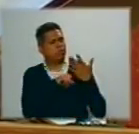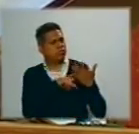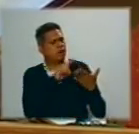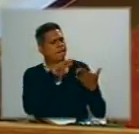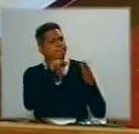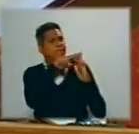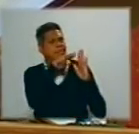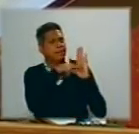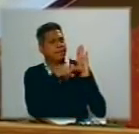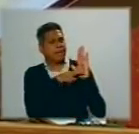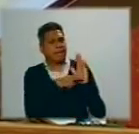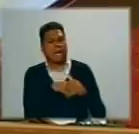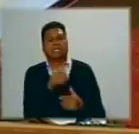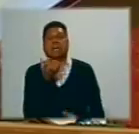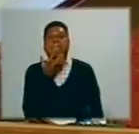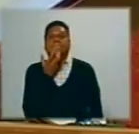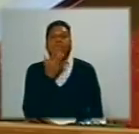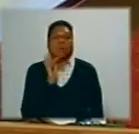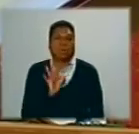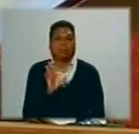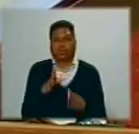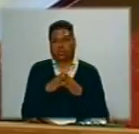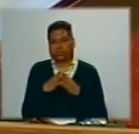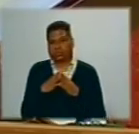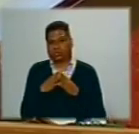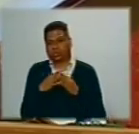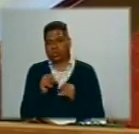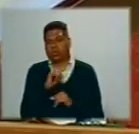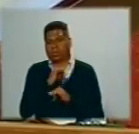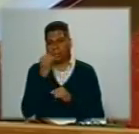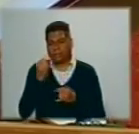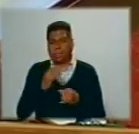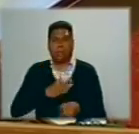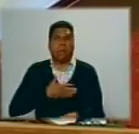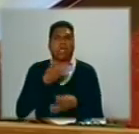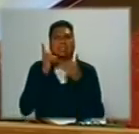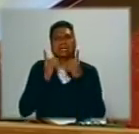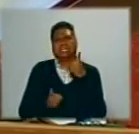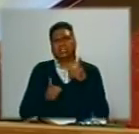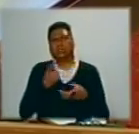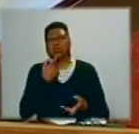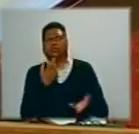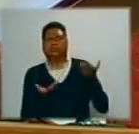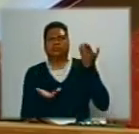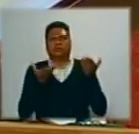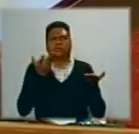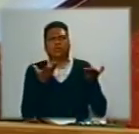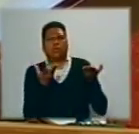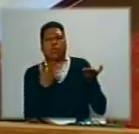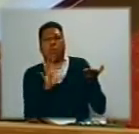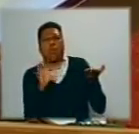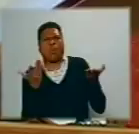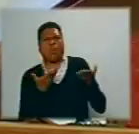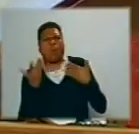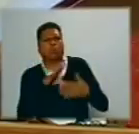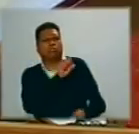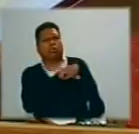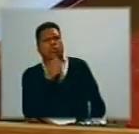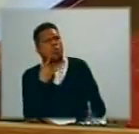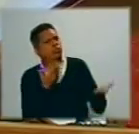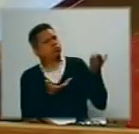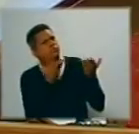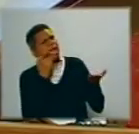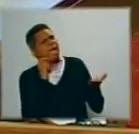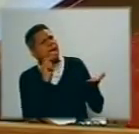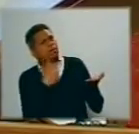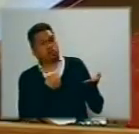términos, condiciones, cargos aplicables y costo final para que las personas puedan tomar decisiones bien fundadas. En este sentido, deben velar para que se